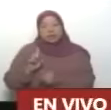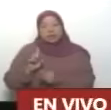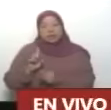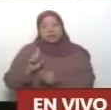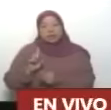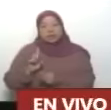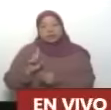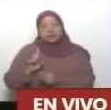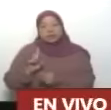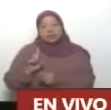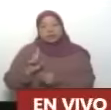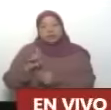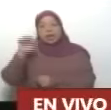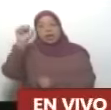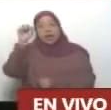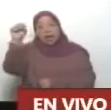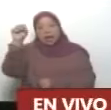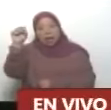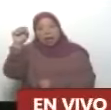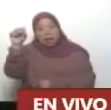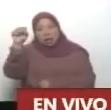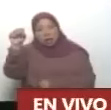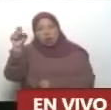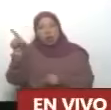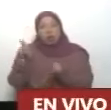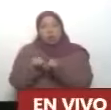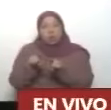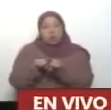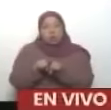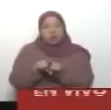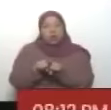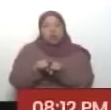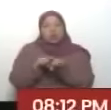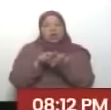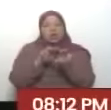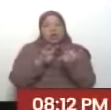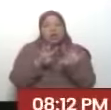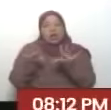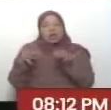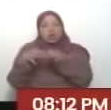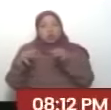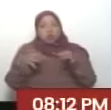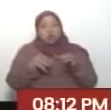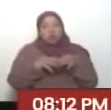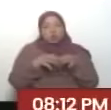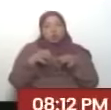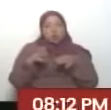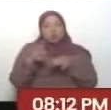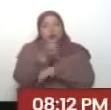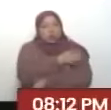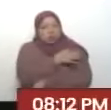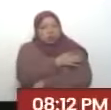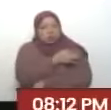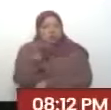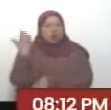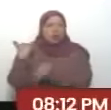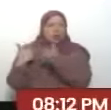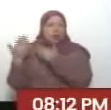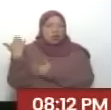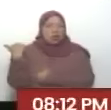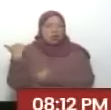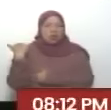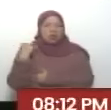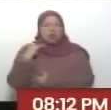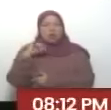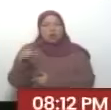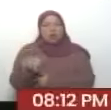Pérez, los gobiernos esos que hubo ahí del 93 en adelante, de un poco de gente, Lepage, J.